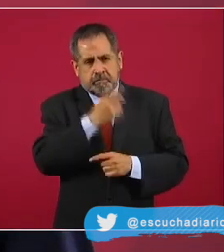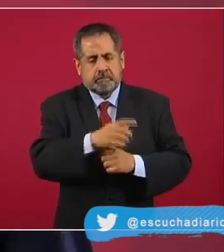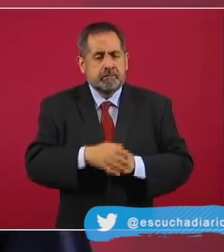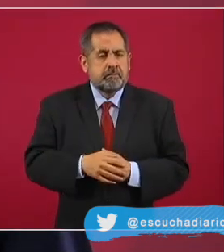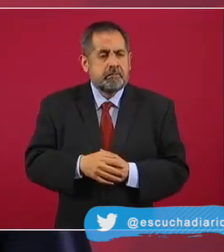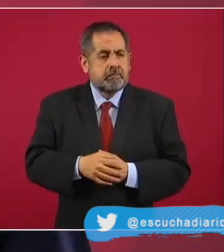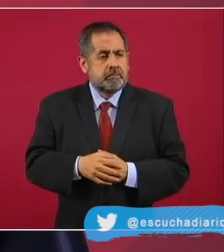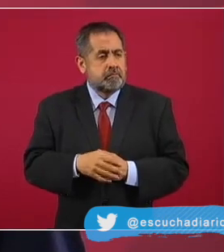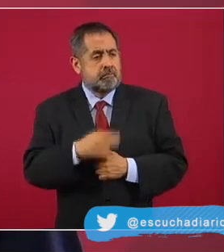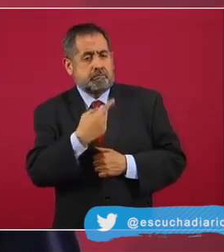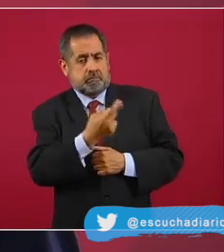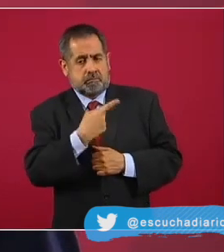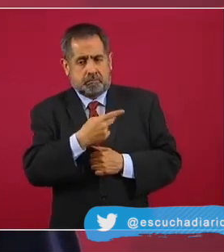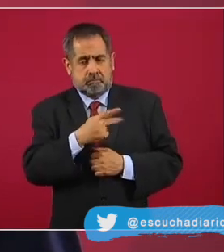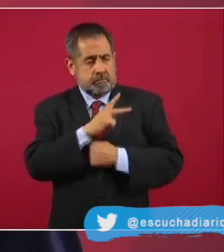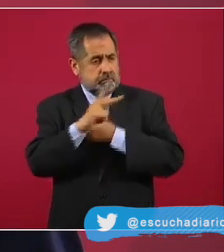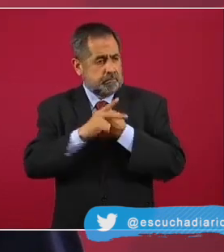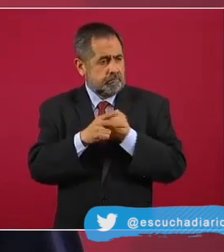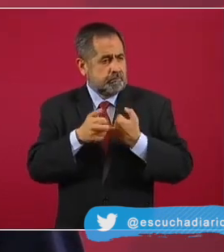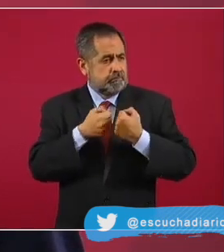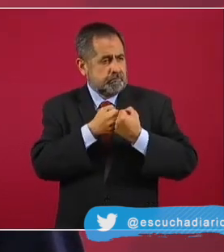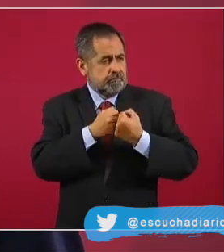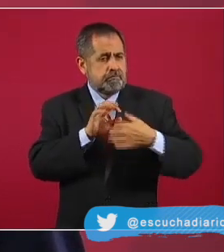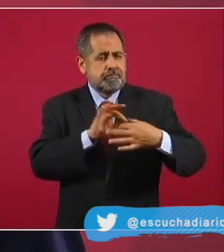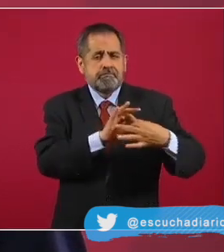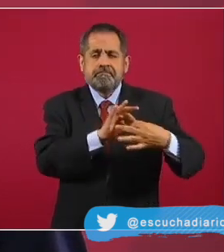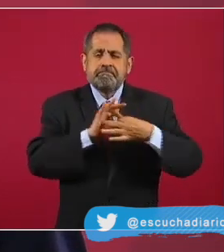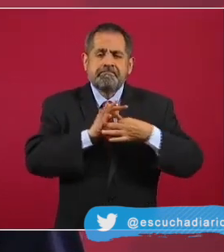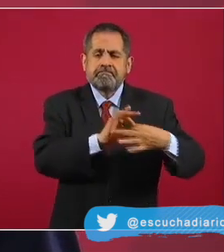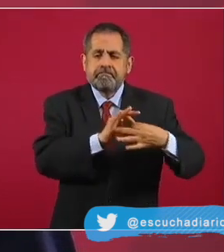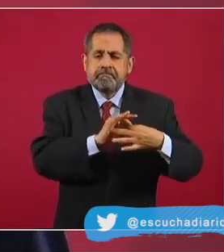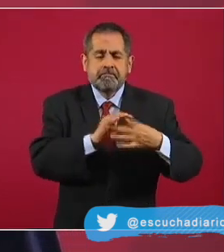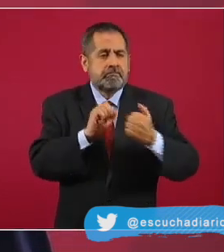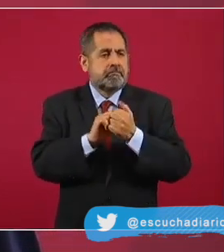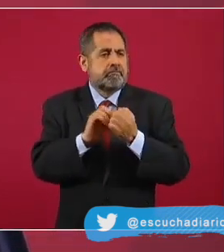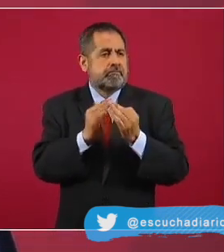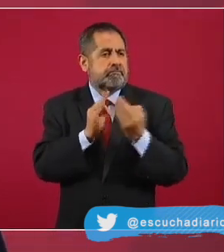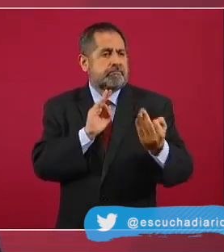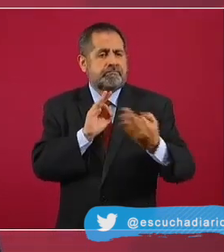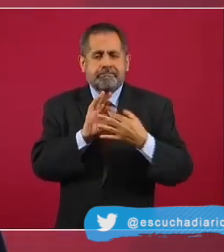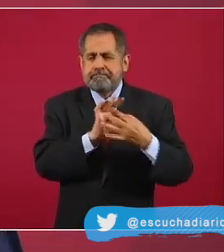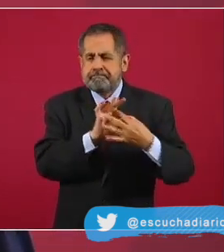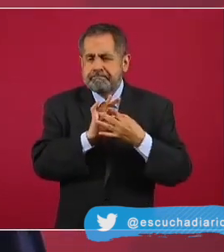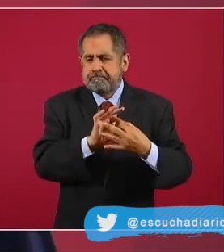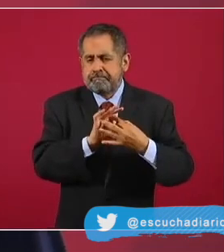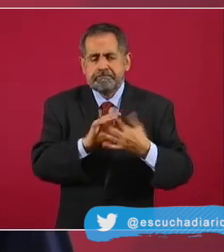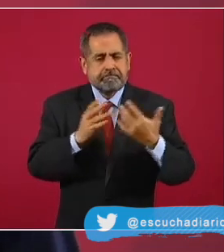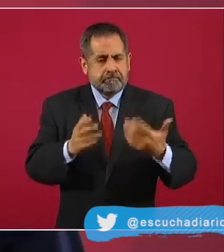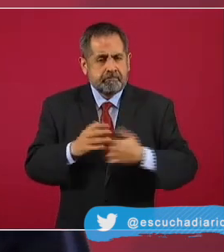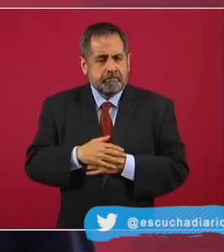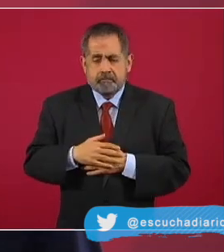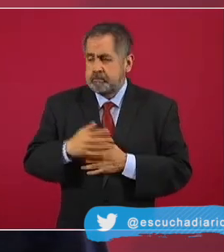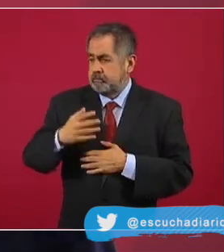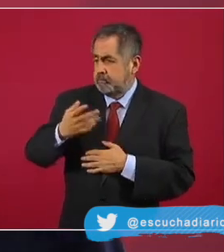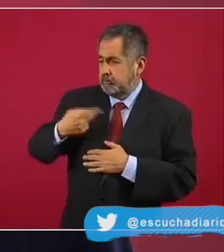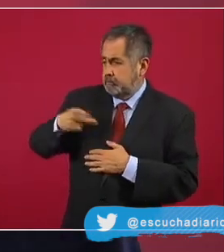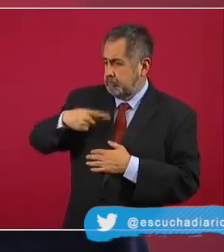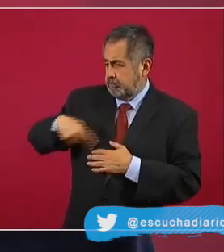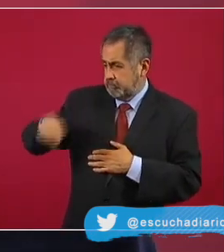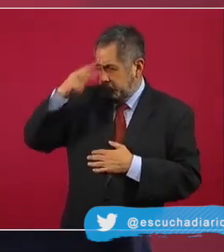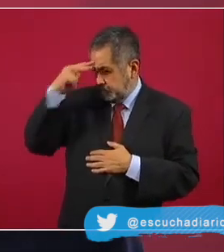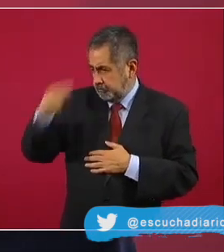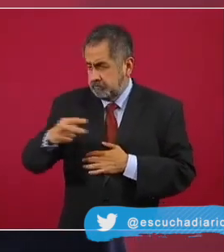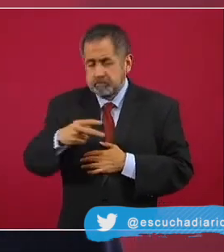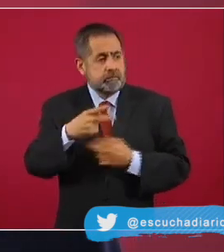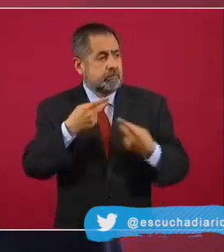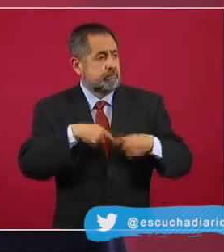Nuestros países están vinculados por la vecindad y a nuestros pueblos